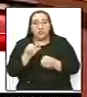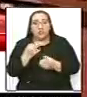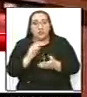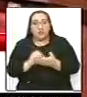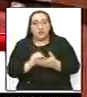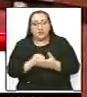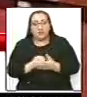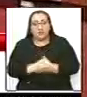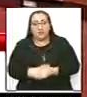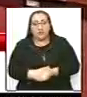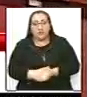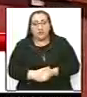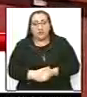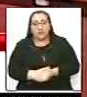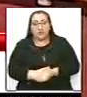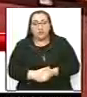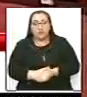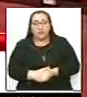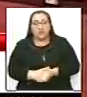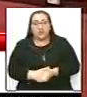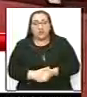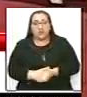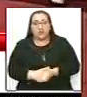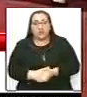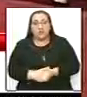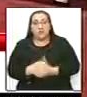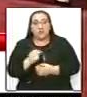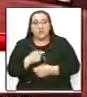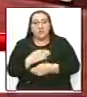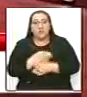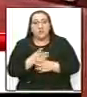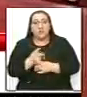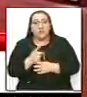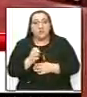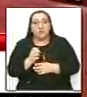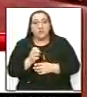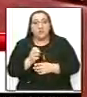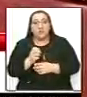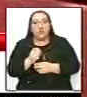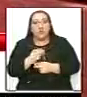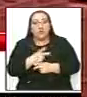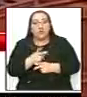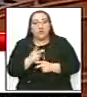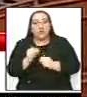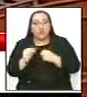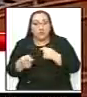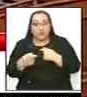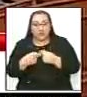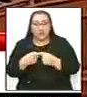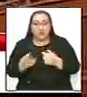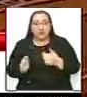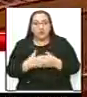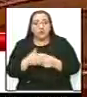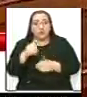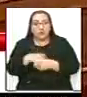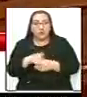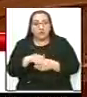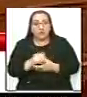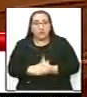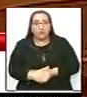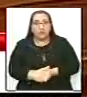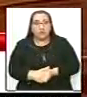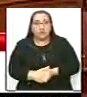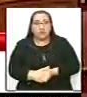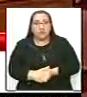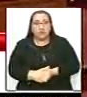reiterativos de estas formas de violencia en sus diversas etapas. Va a proceder al cierre de la votación.